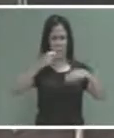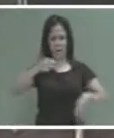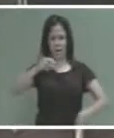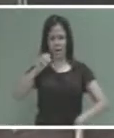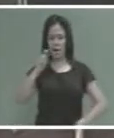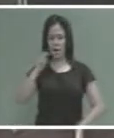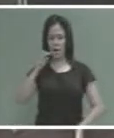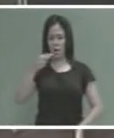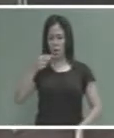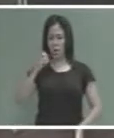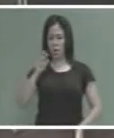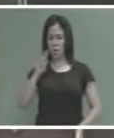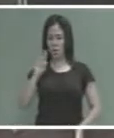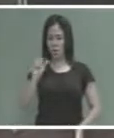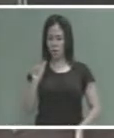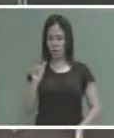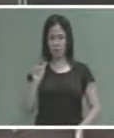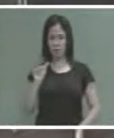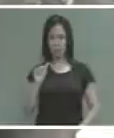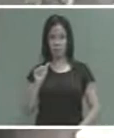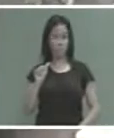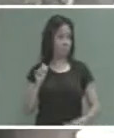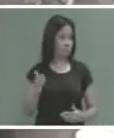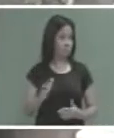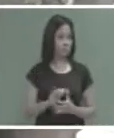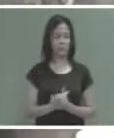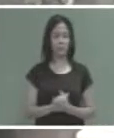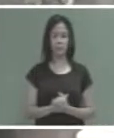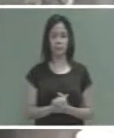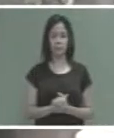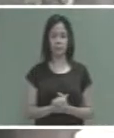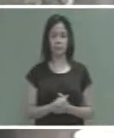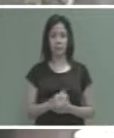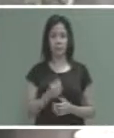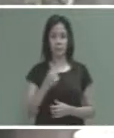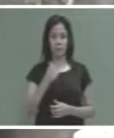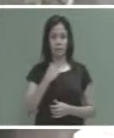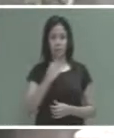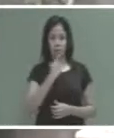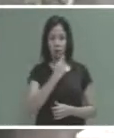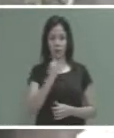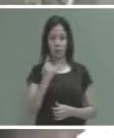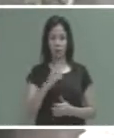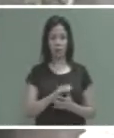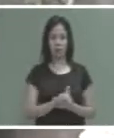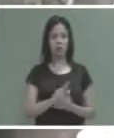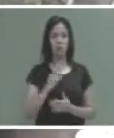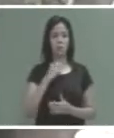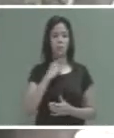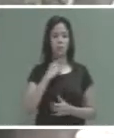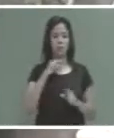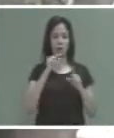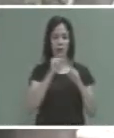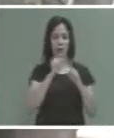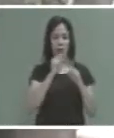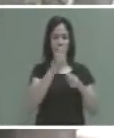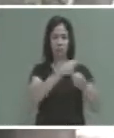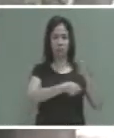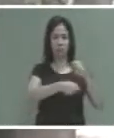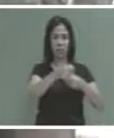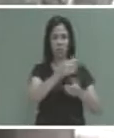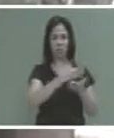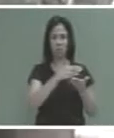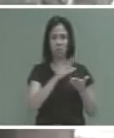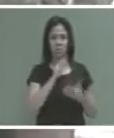una galería comercial? Básicamente por la misma palabra que lo dice, comercial.